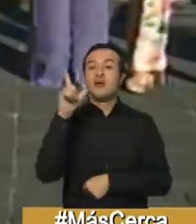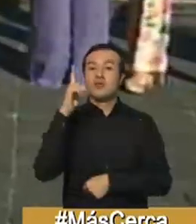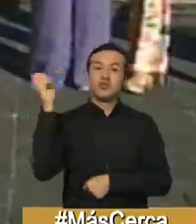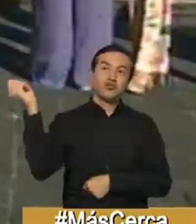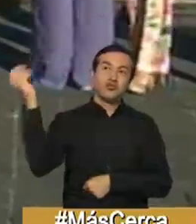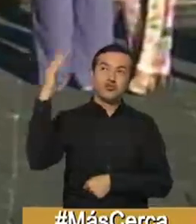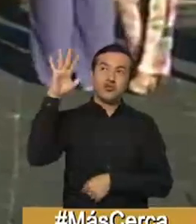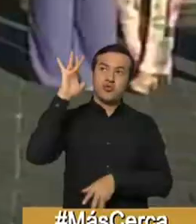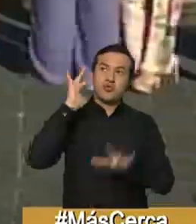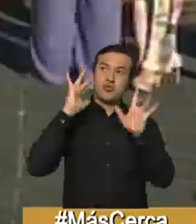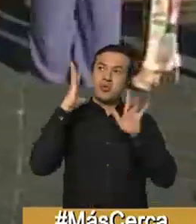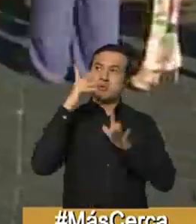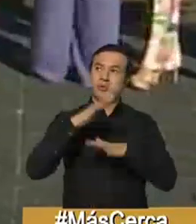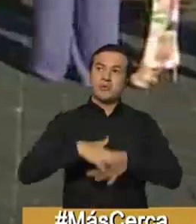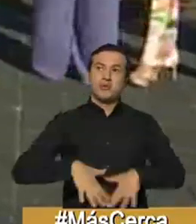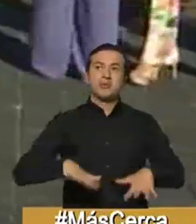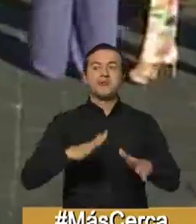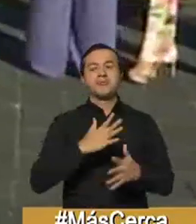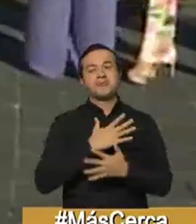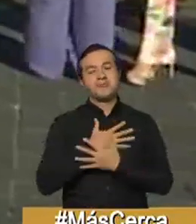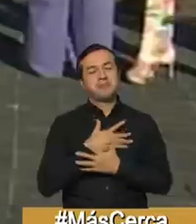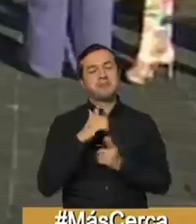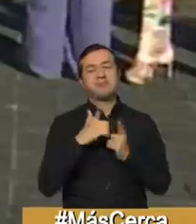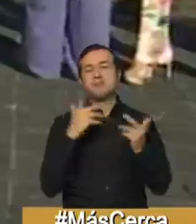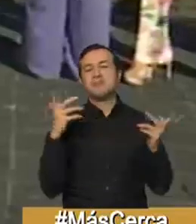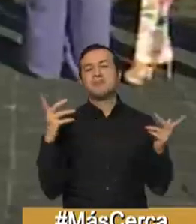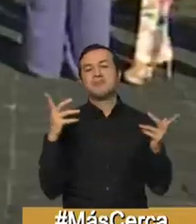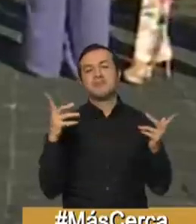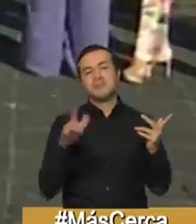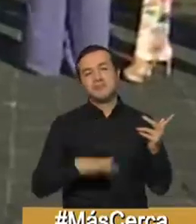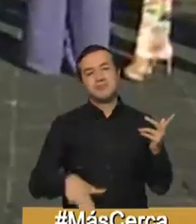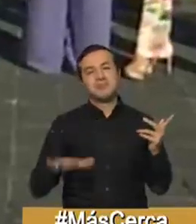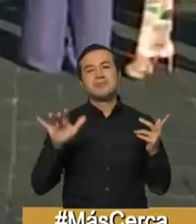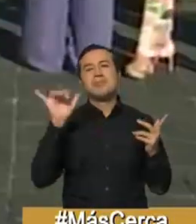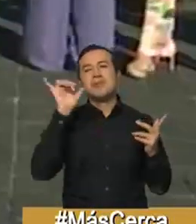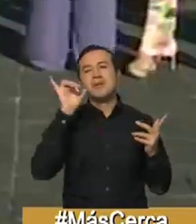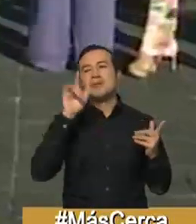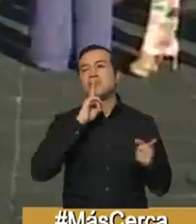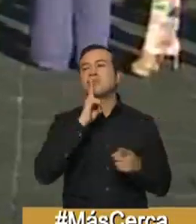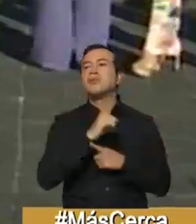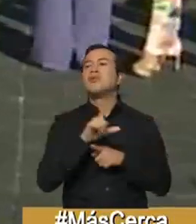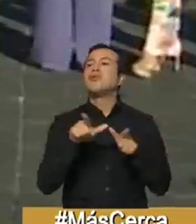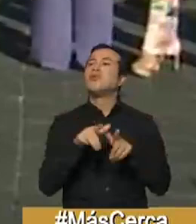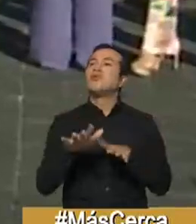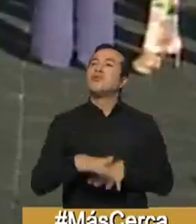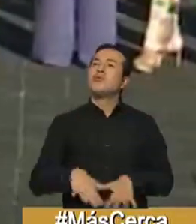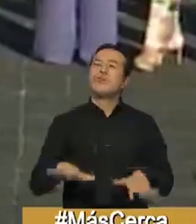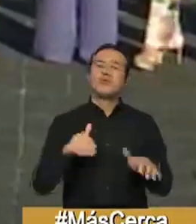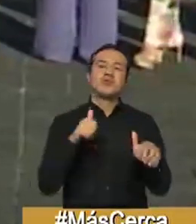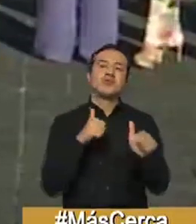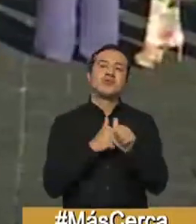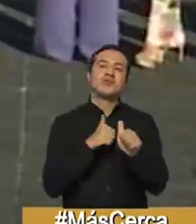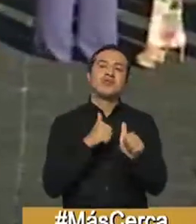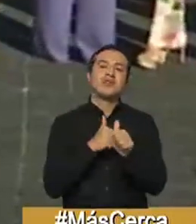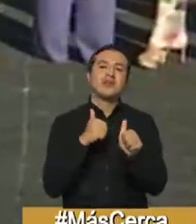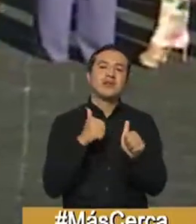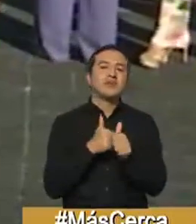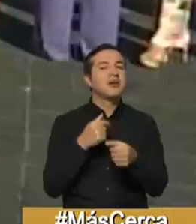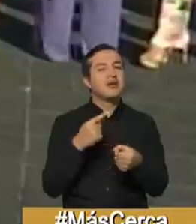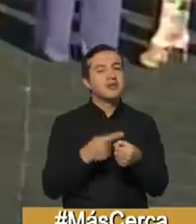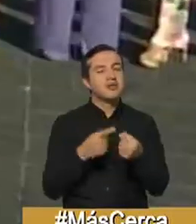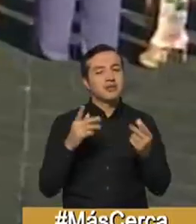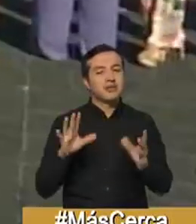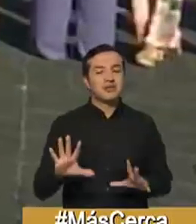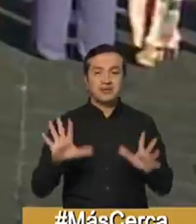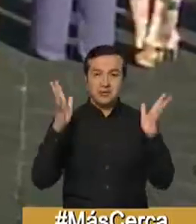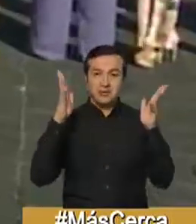sol maravilloso y el cariño de la gente de San Golquí. Este paraíso muy cerca de la ciudad capital que está